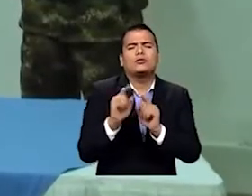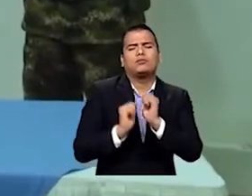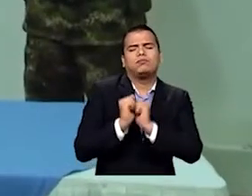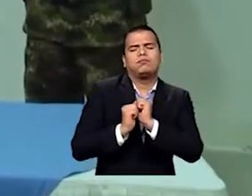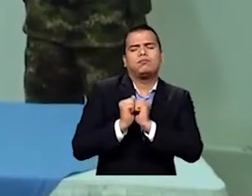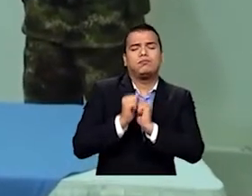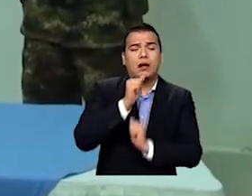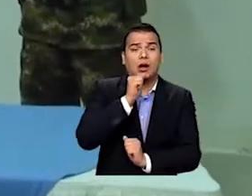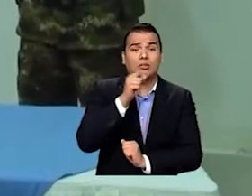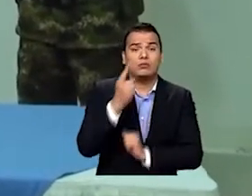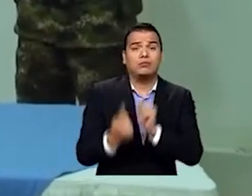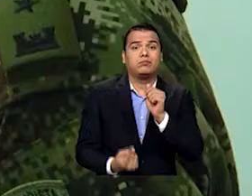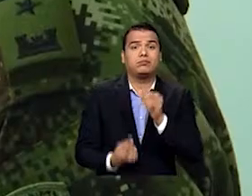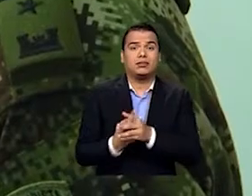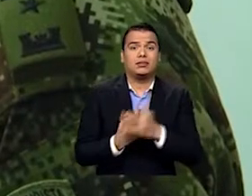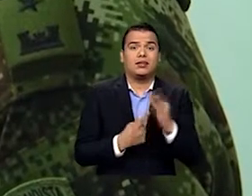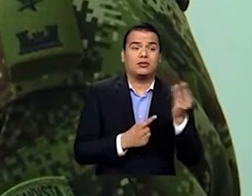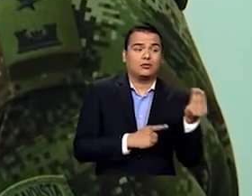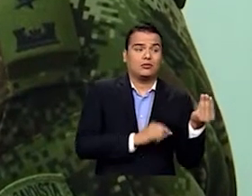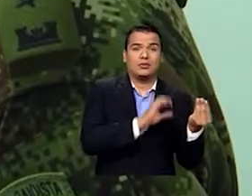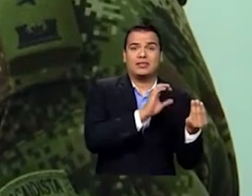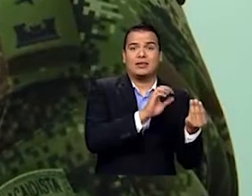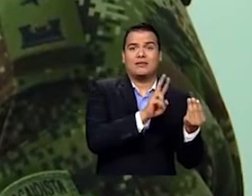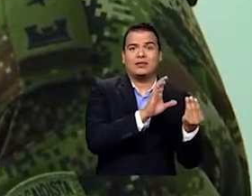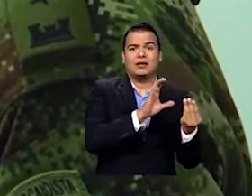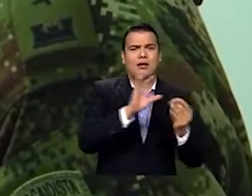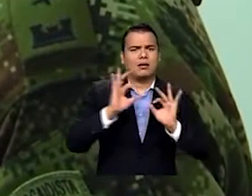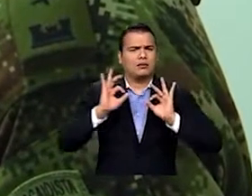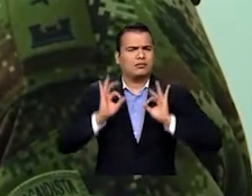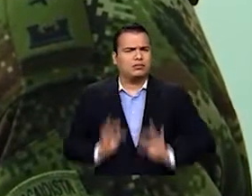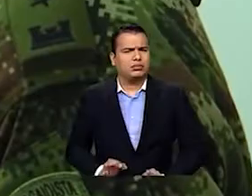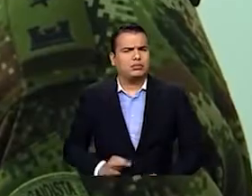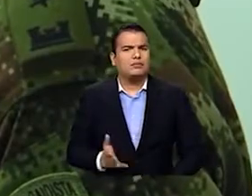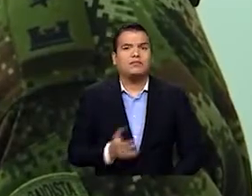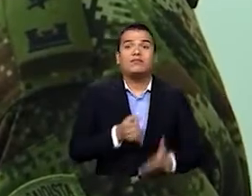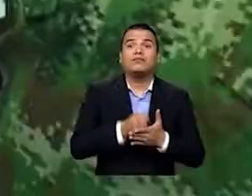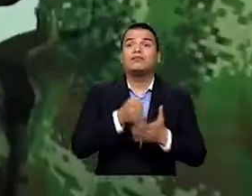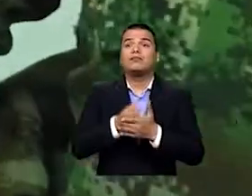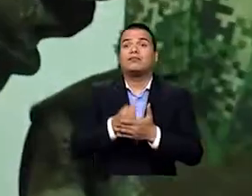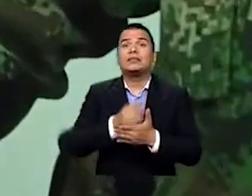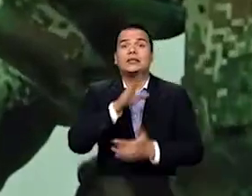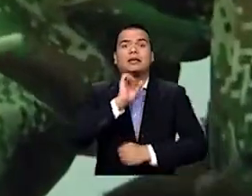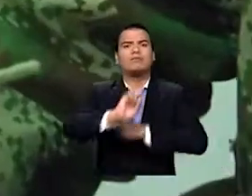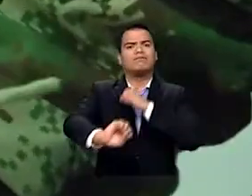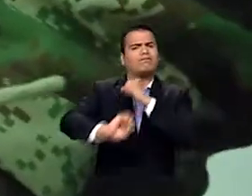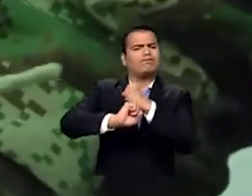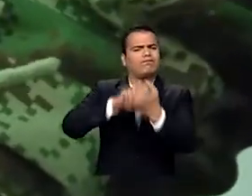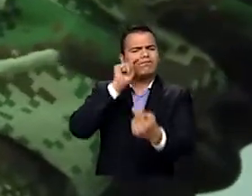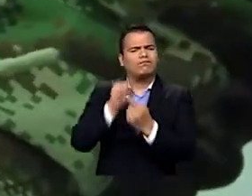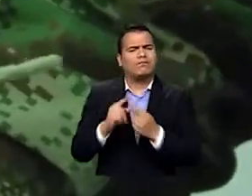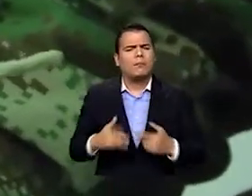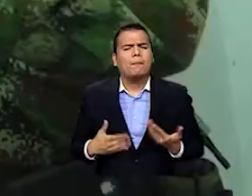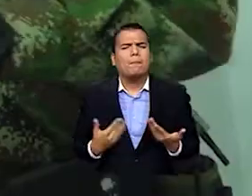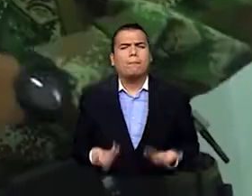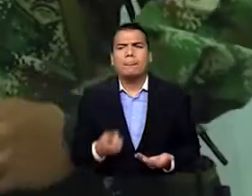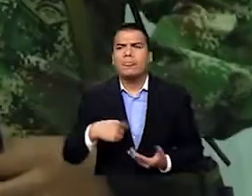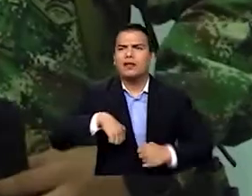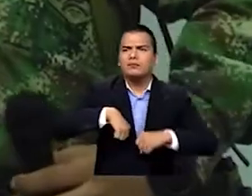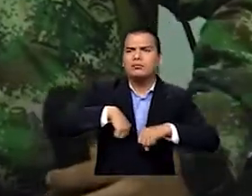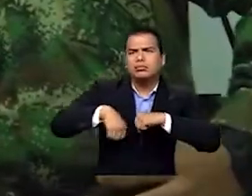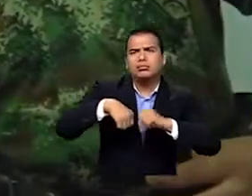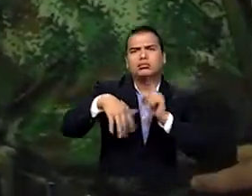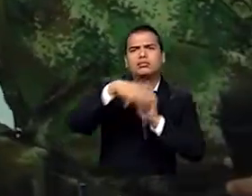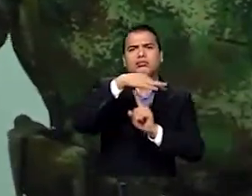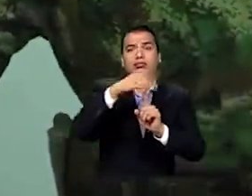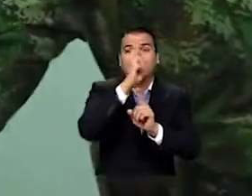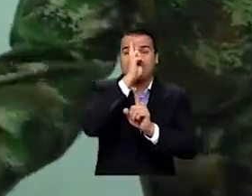memorando de entendimiento, la CBC y el Ejército Nacional buscan sumar aliados que ayuden y propendan por el desarrollo sostenible y la protección del medio ambiente